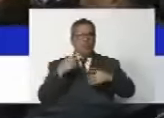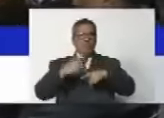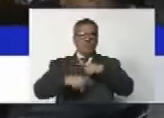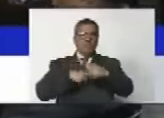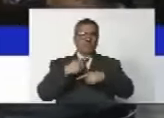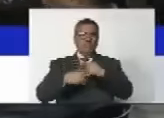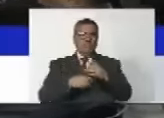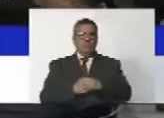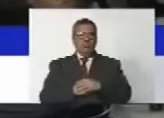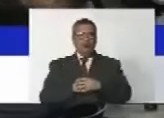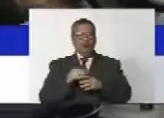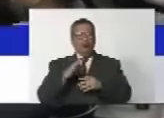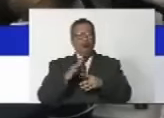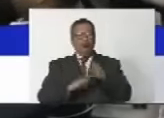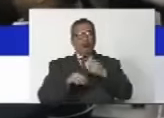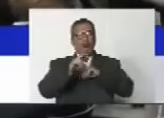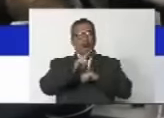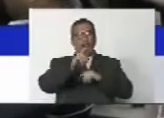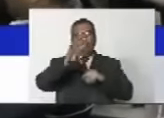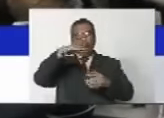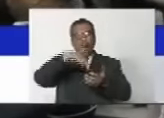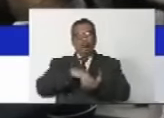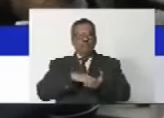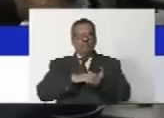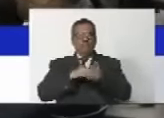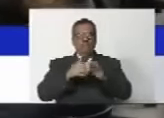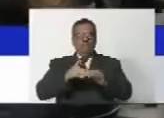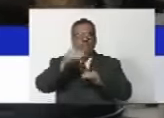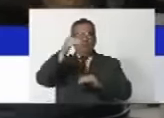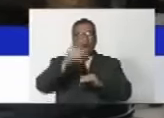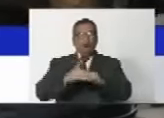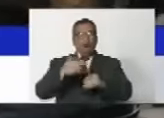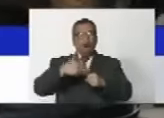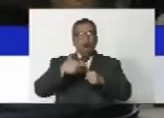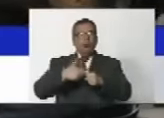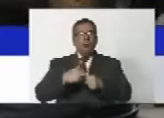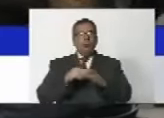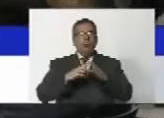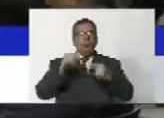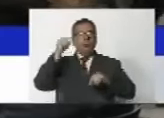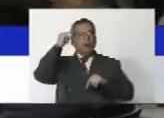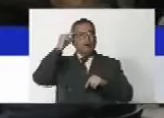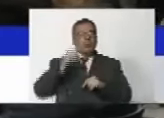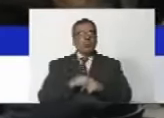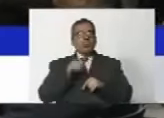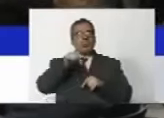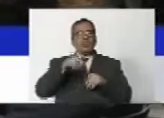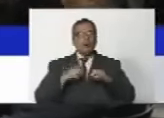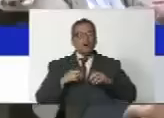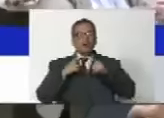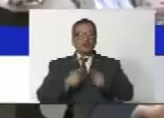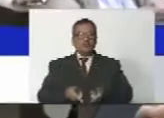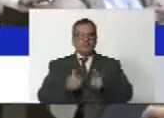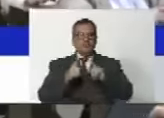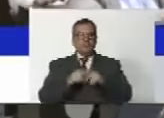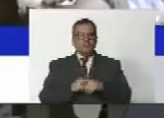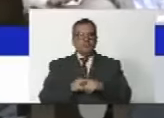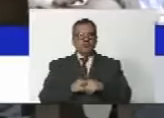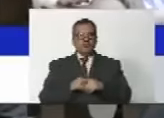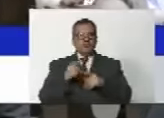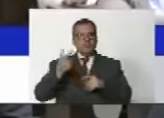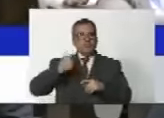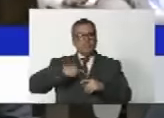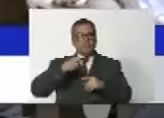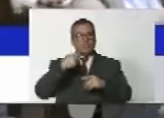produciendo en promedio unos 24.000 barriles de petróleo día, y con esta autorización, que va a